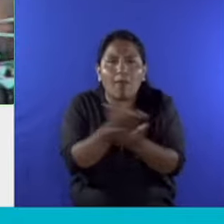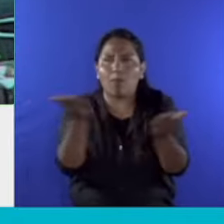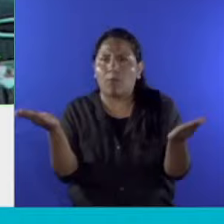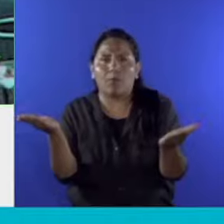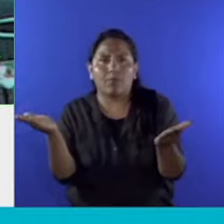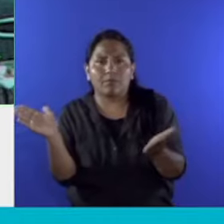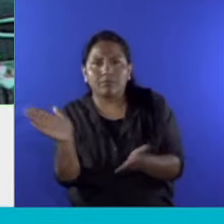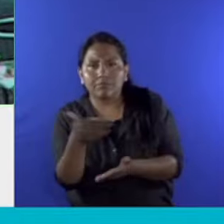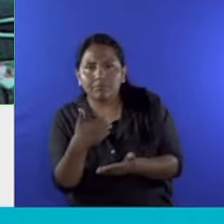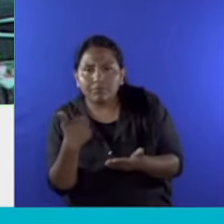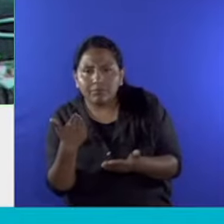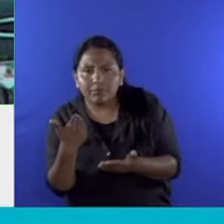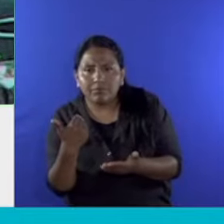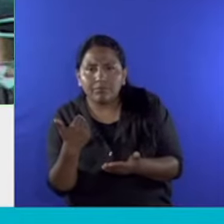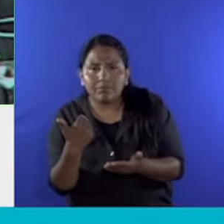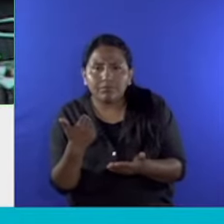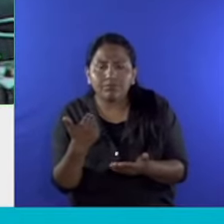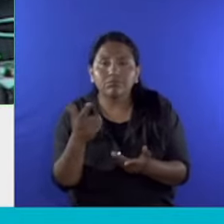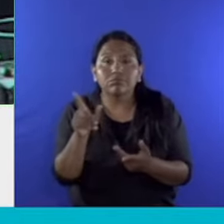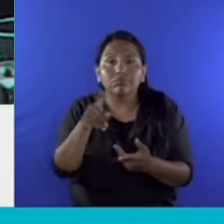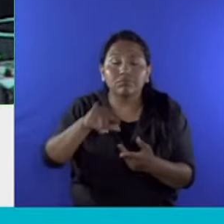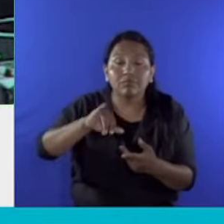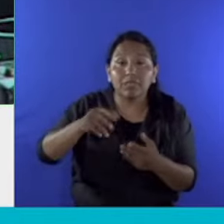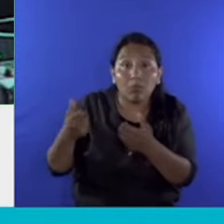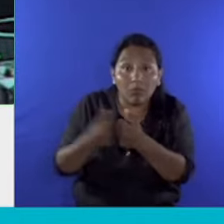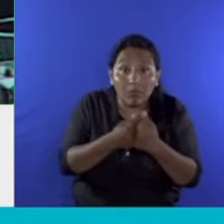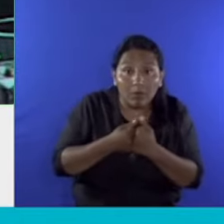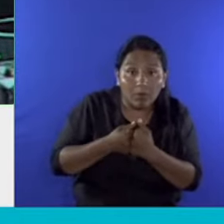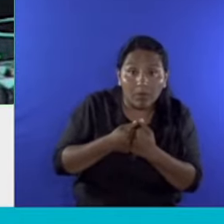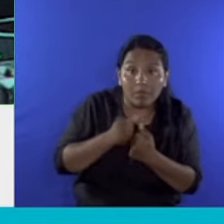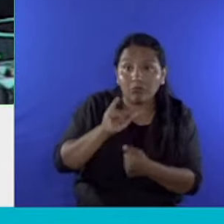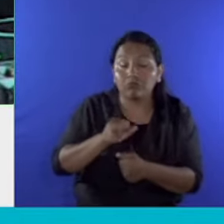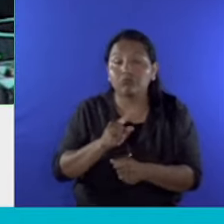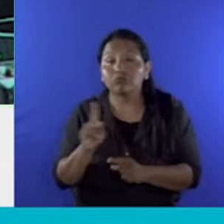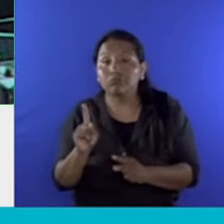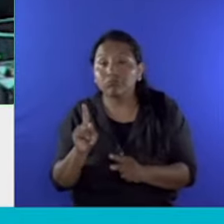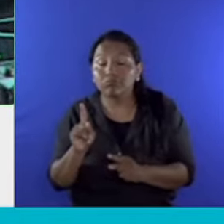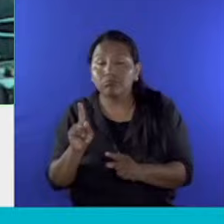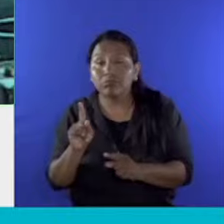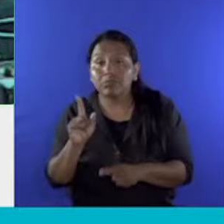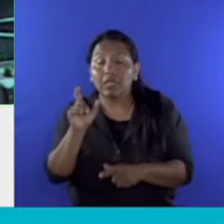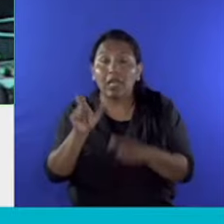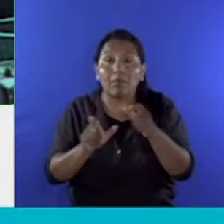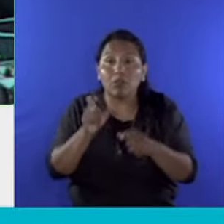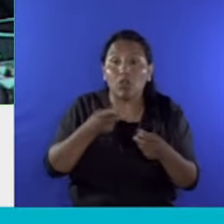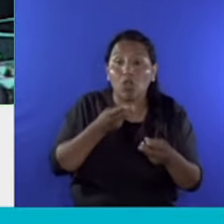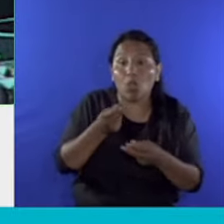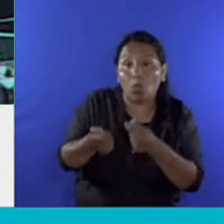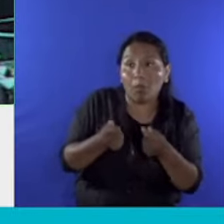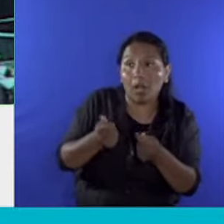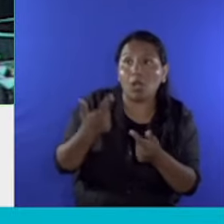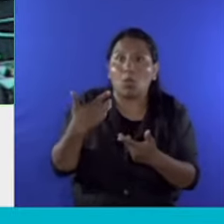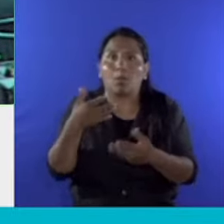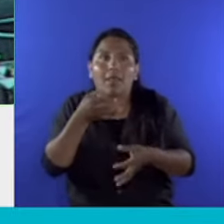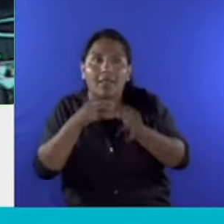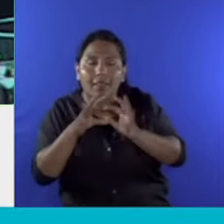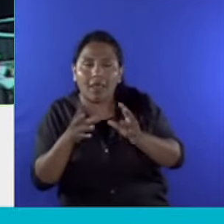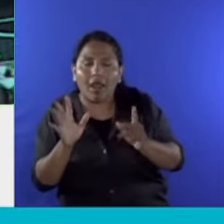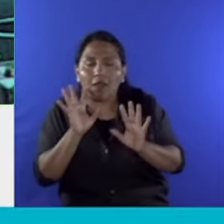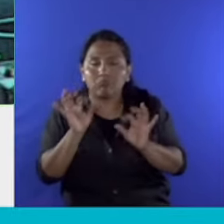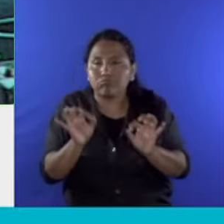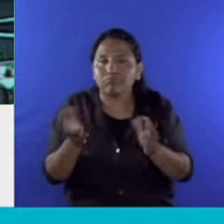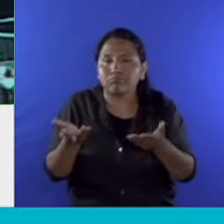todos? ¿Se ponen de acuerdo los que están dispuestos a comprar con los que están dispuestos a vender de manera